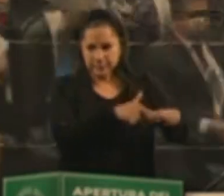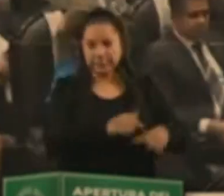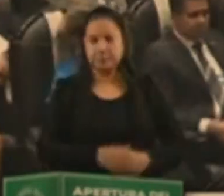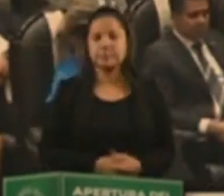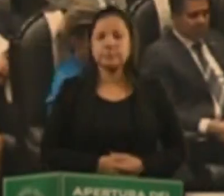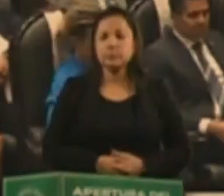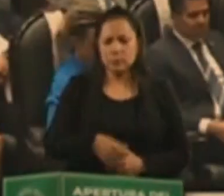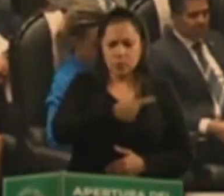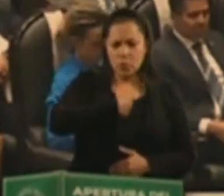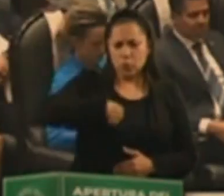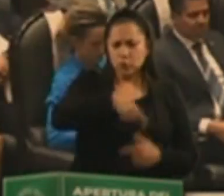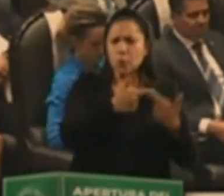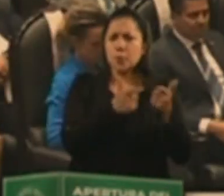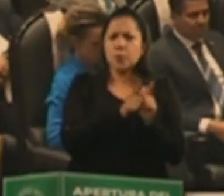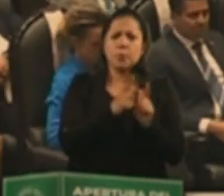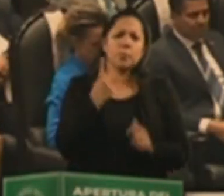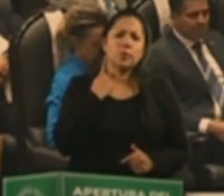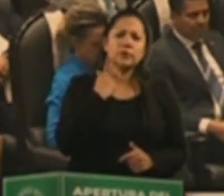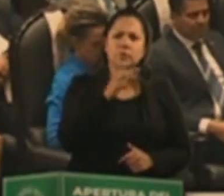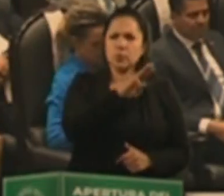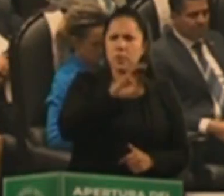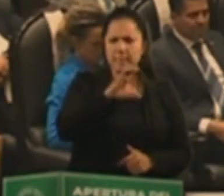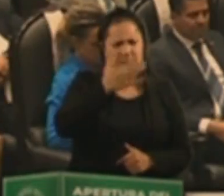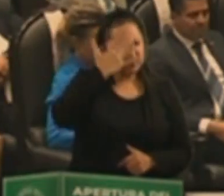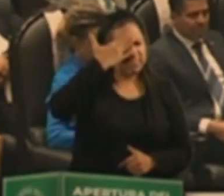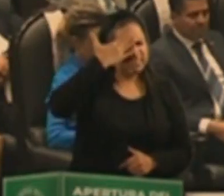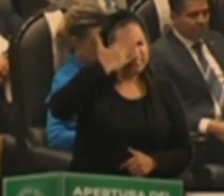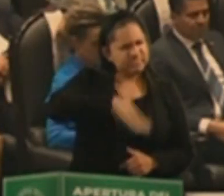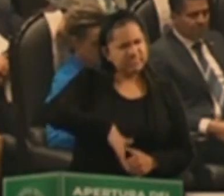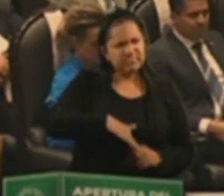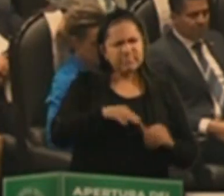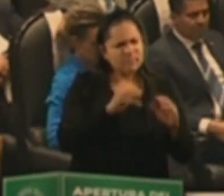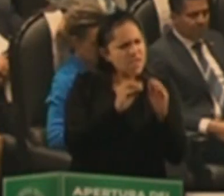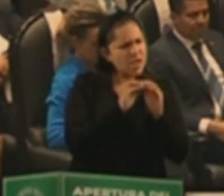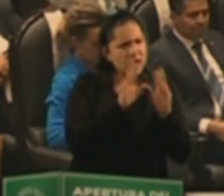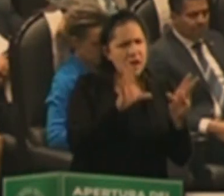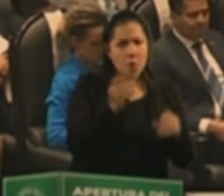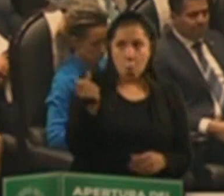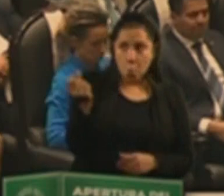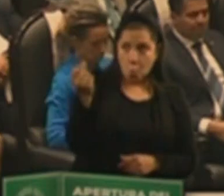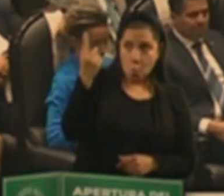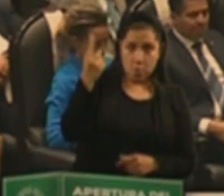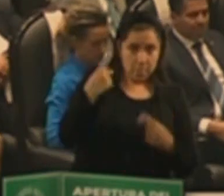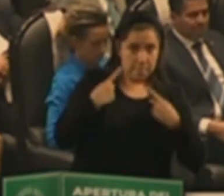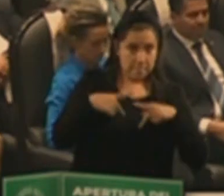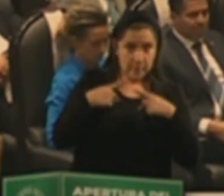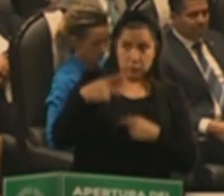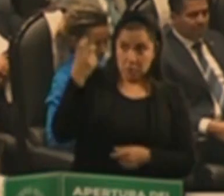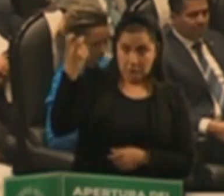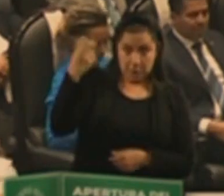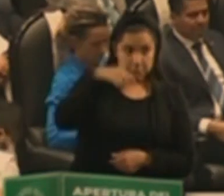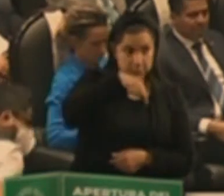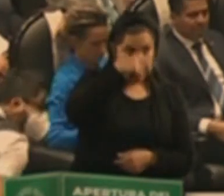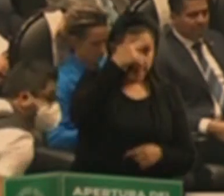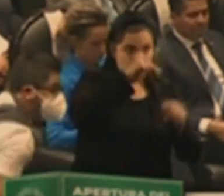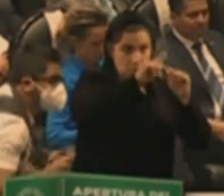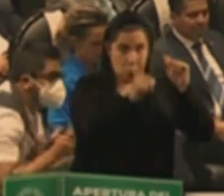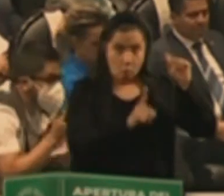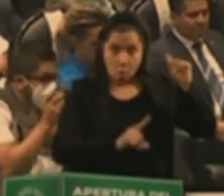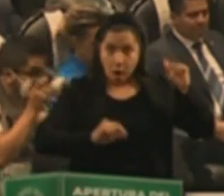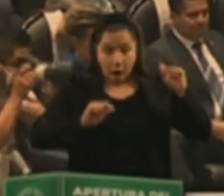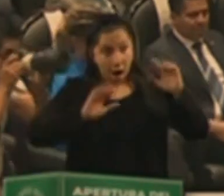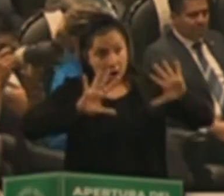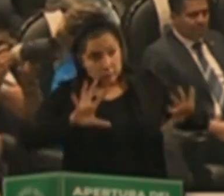En Movimiento Ciudadano tenemos claro, este país no lo va a salvar un solo hombre, este país no lo va a salvar un partido,